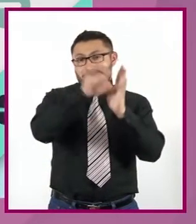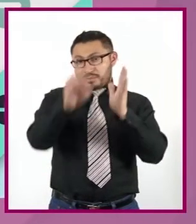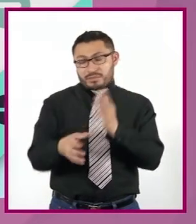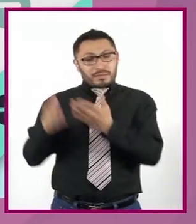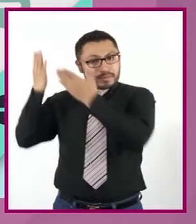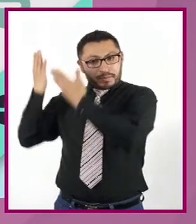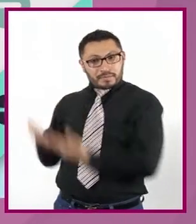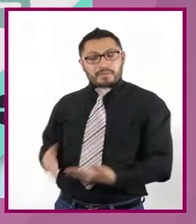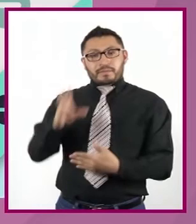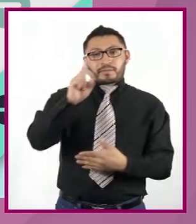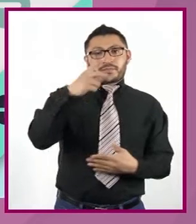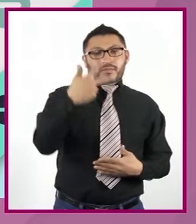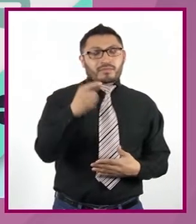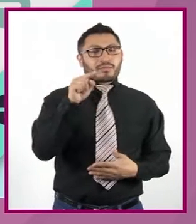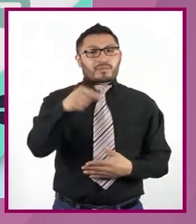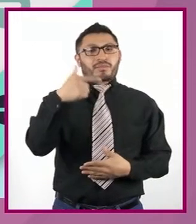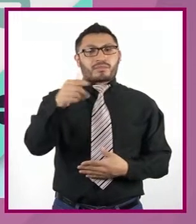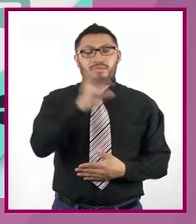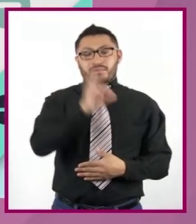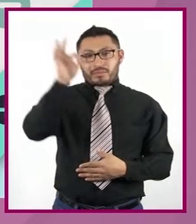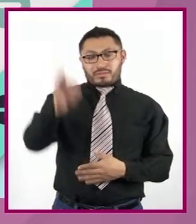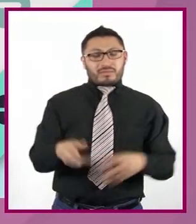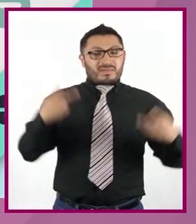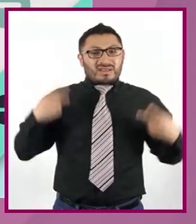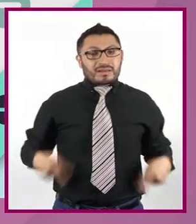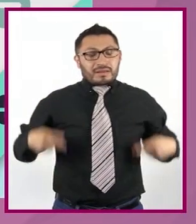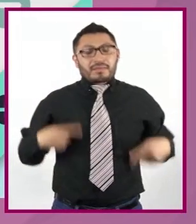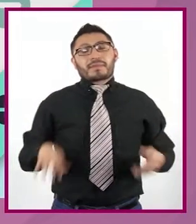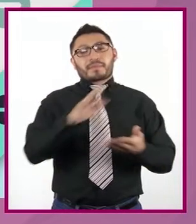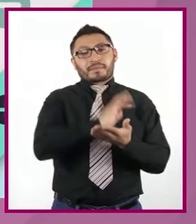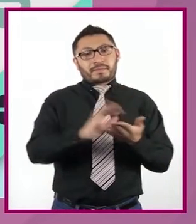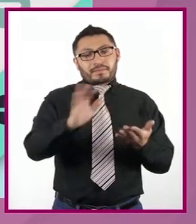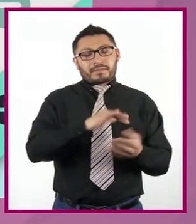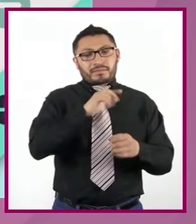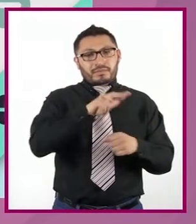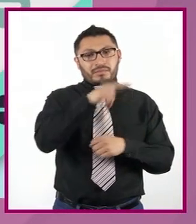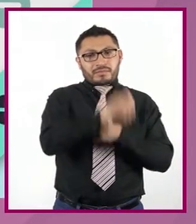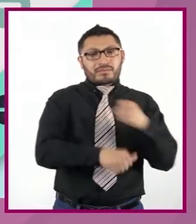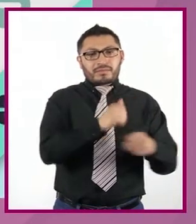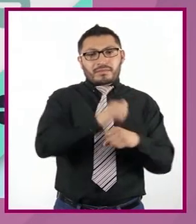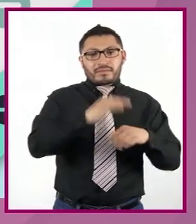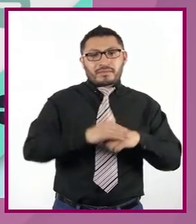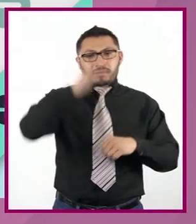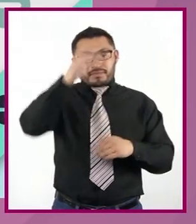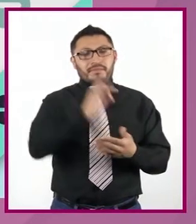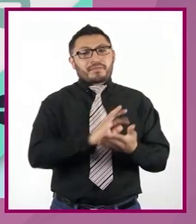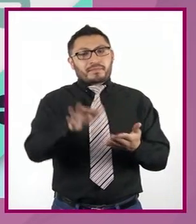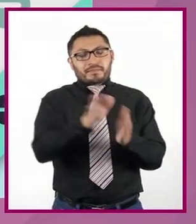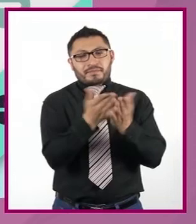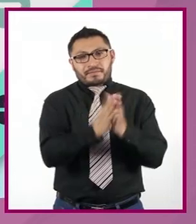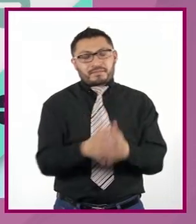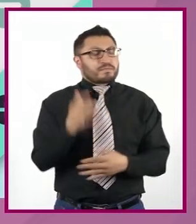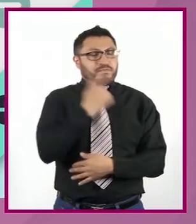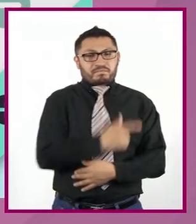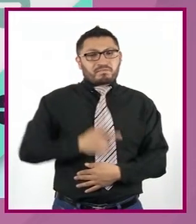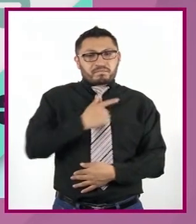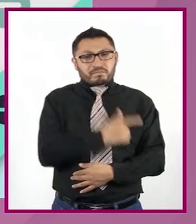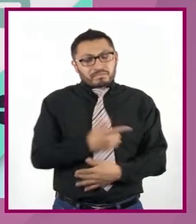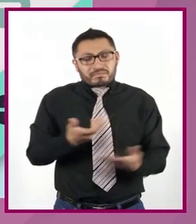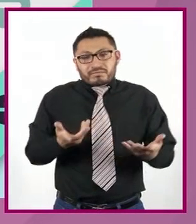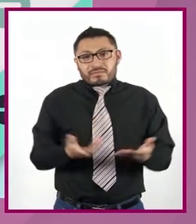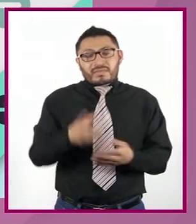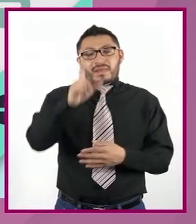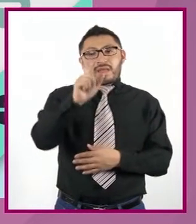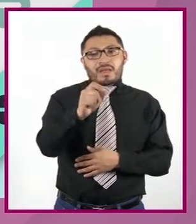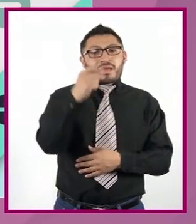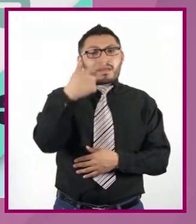el 38.7% de la población lectora de 18 años o más lee libros por entretenimiento. El